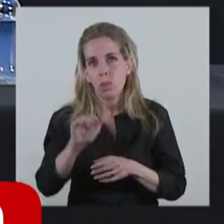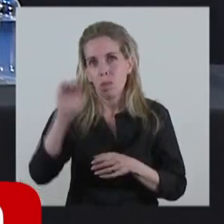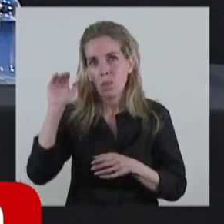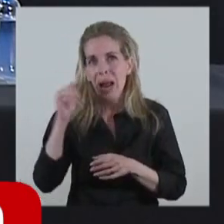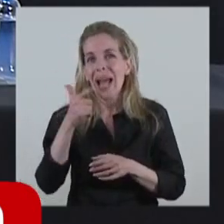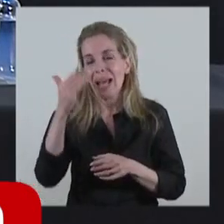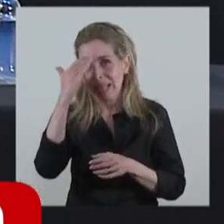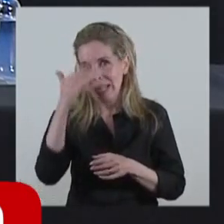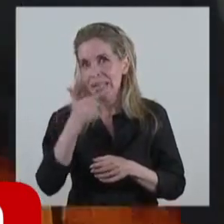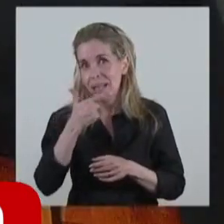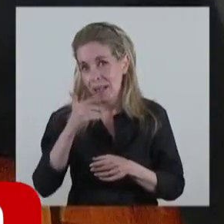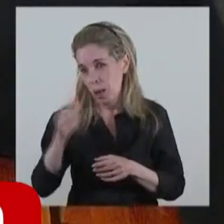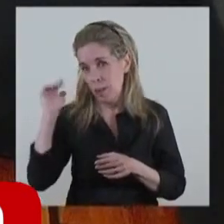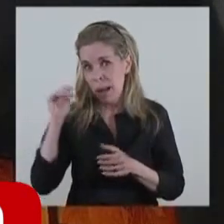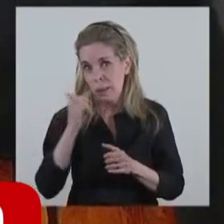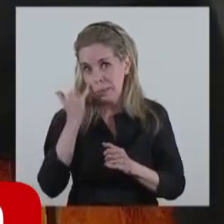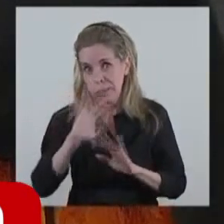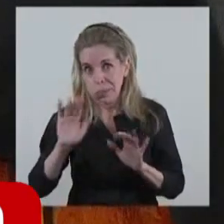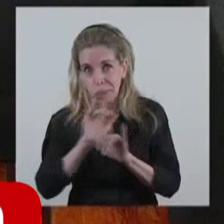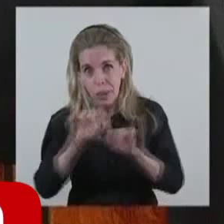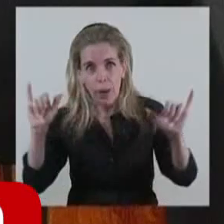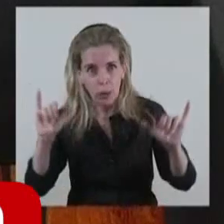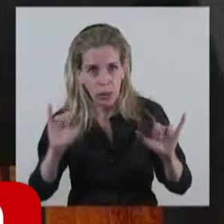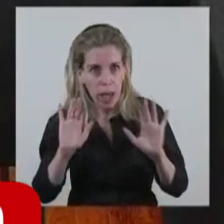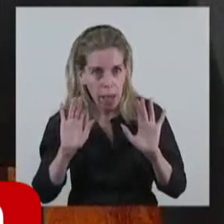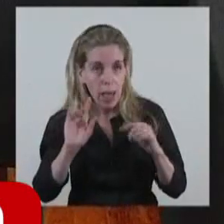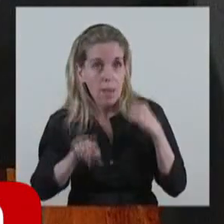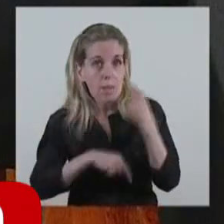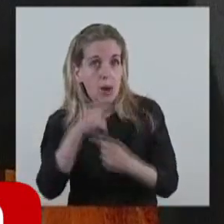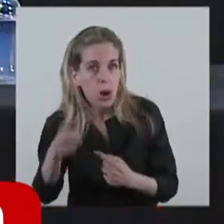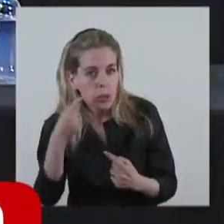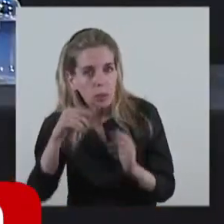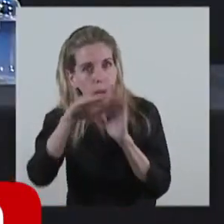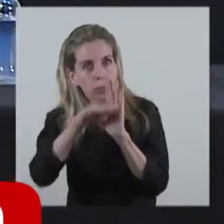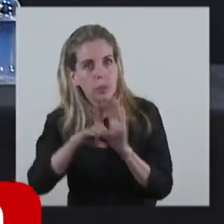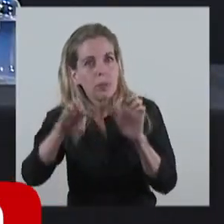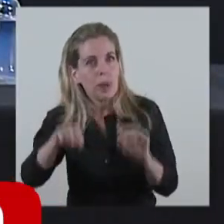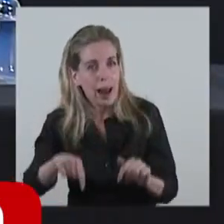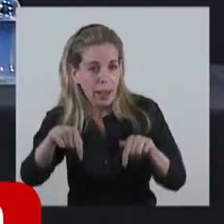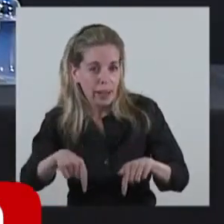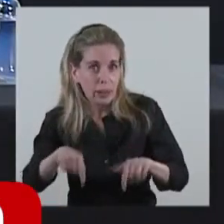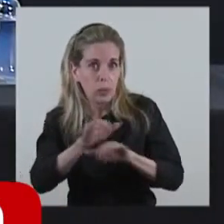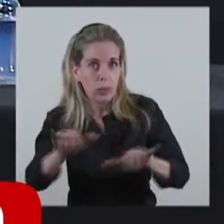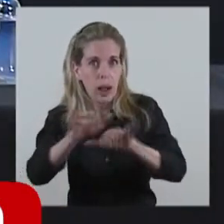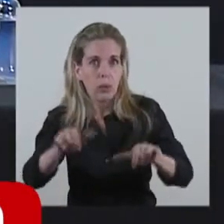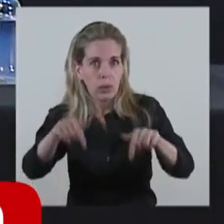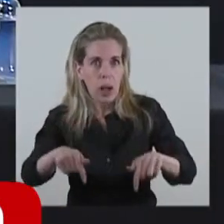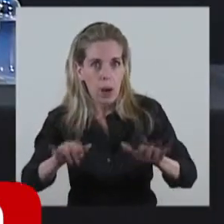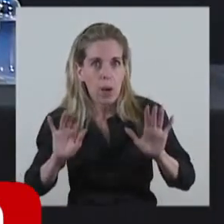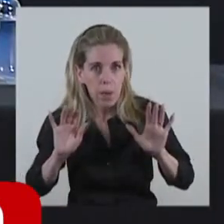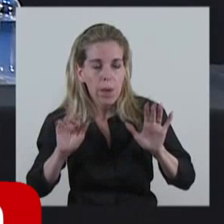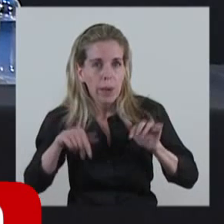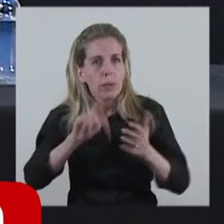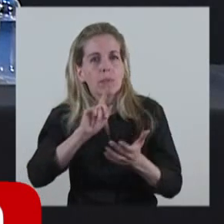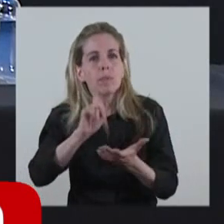15 de septiembre. En este sentido, el siguiente paso en esta hoja de ruta es lo que estamos anunciando hoy. Y estas